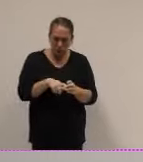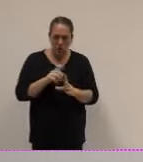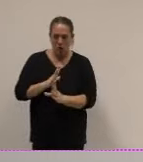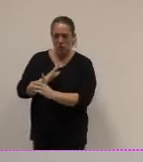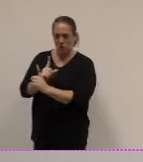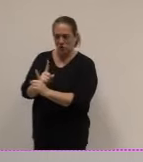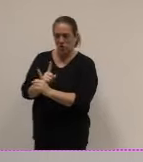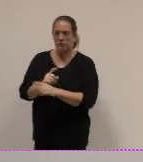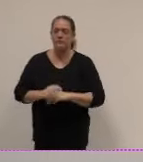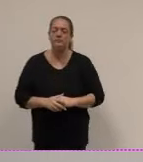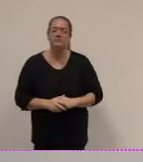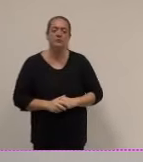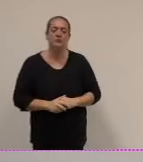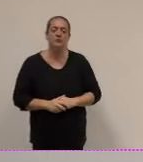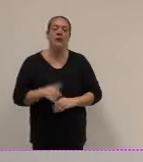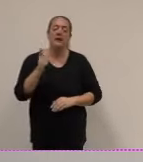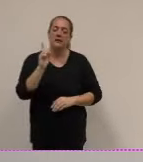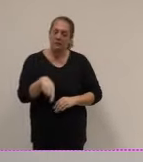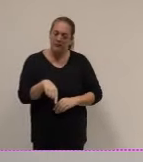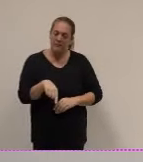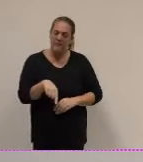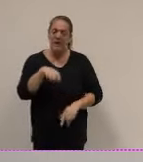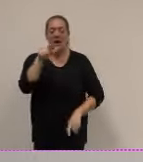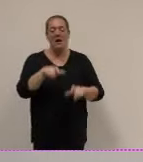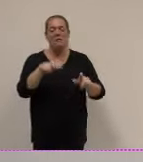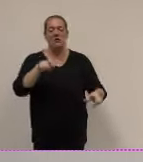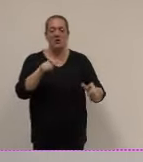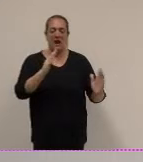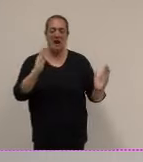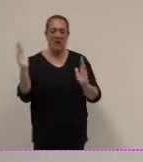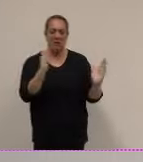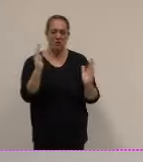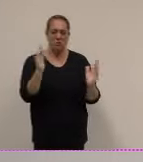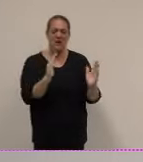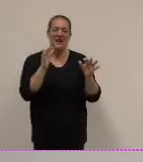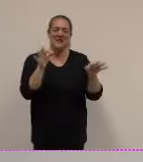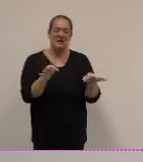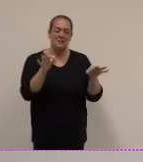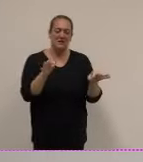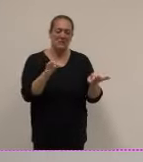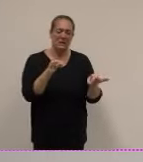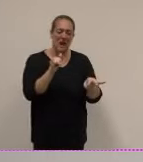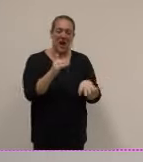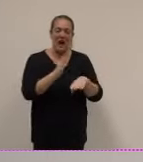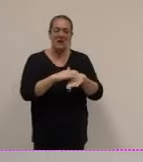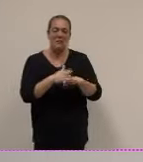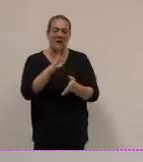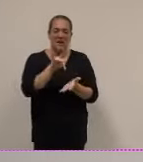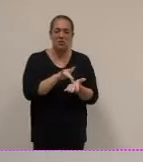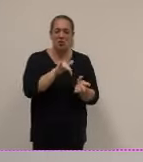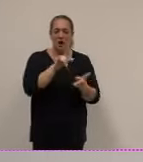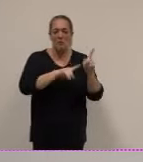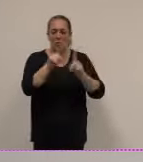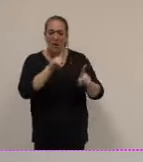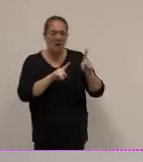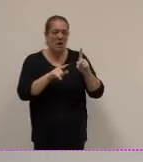oposición. Por supuesto, a todo el personal eventual, que siempre están ahí para cualquier roto o descosido. Y,